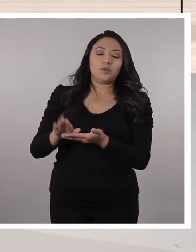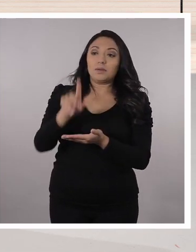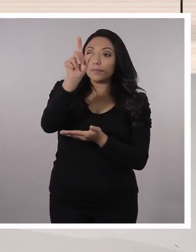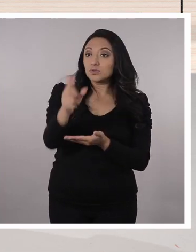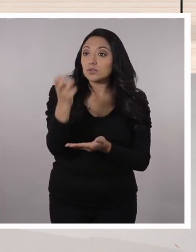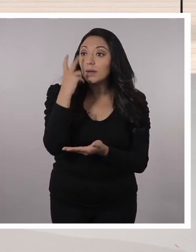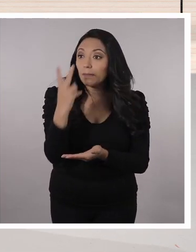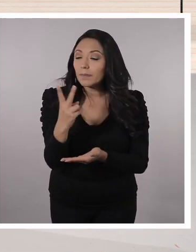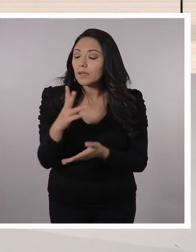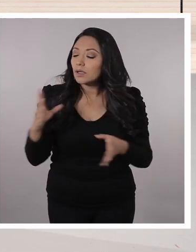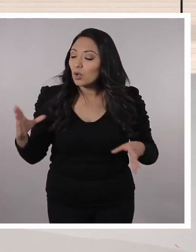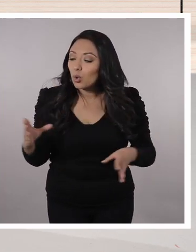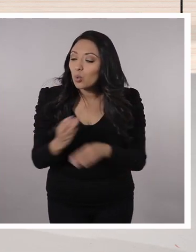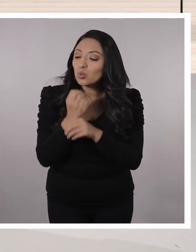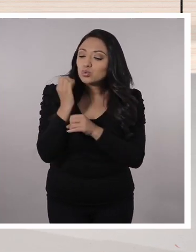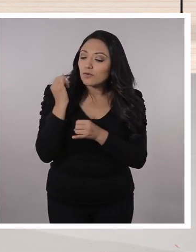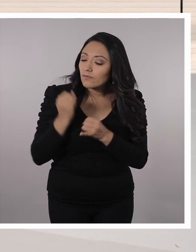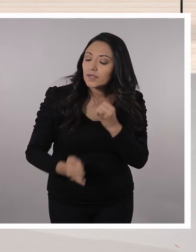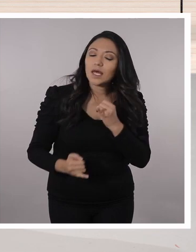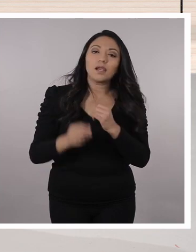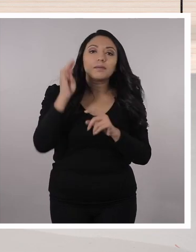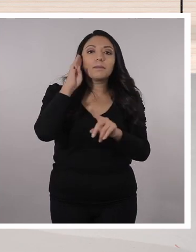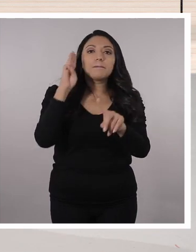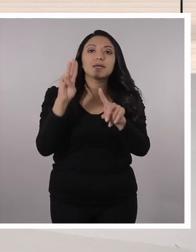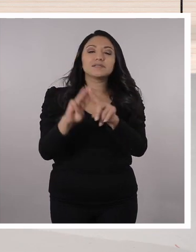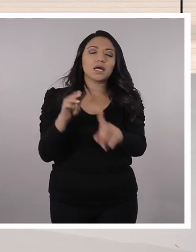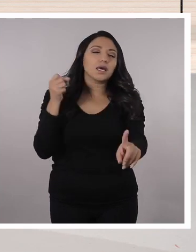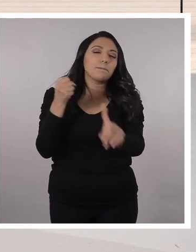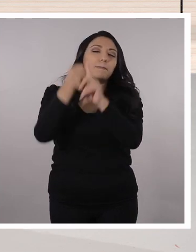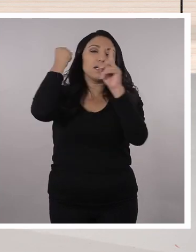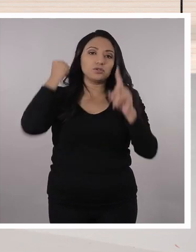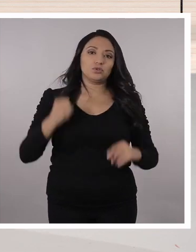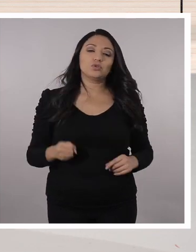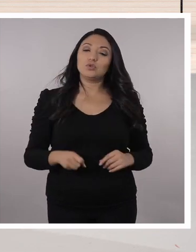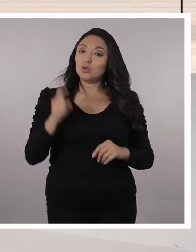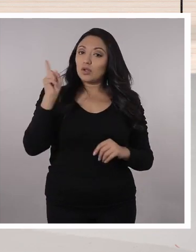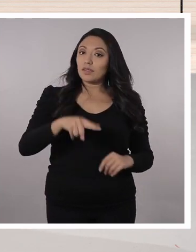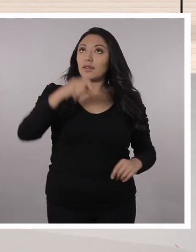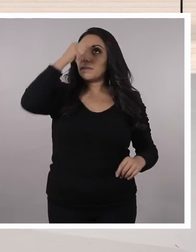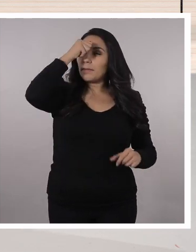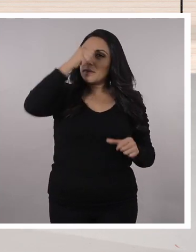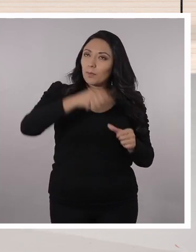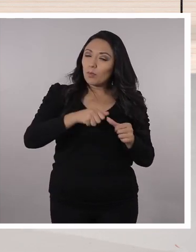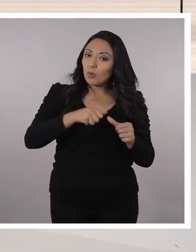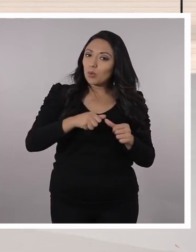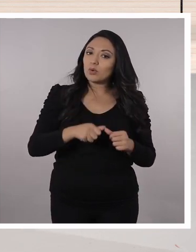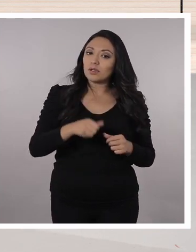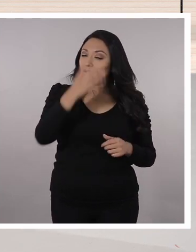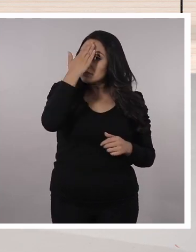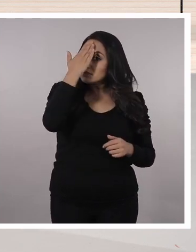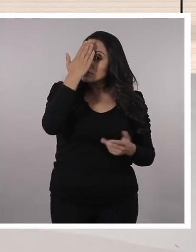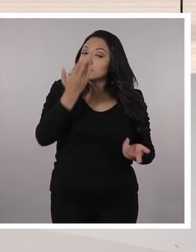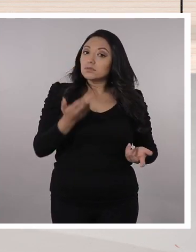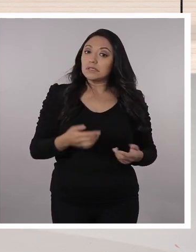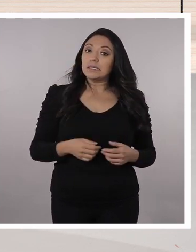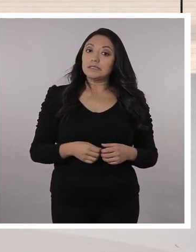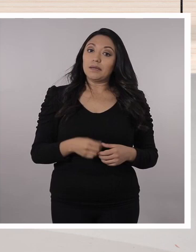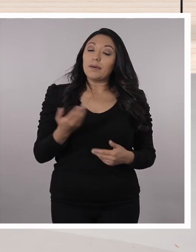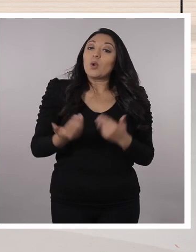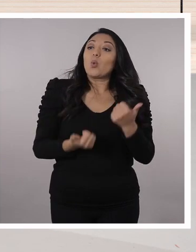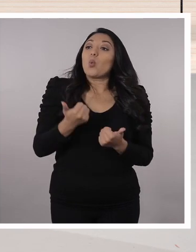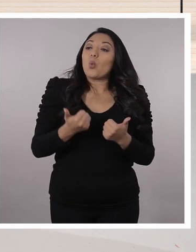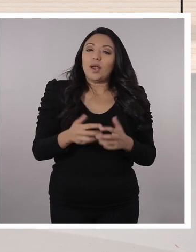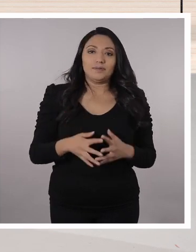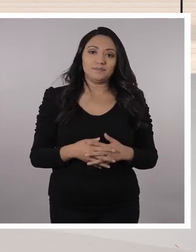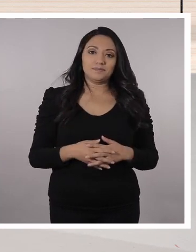para quien nos escuche tenga un mensaje final que impacte además y que pueda recordar y que pueda saber de qué estamos hablando